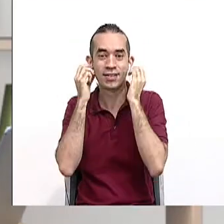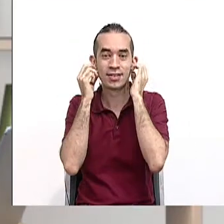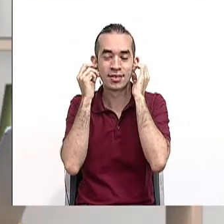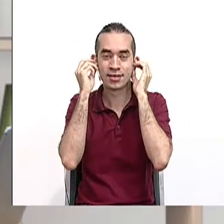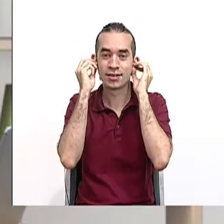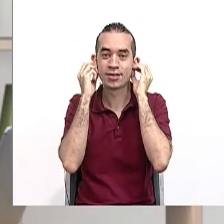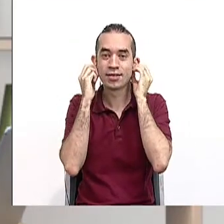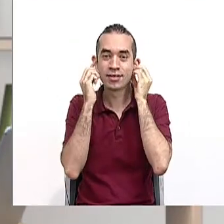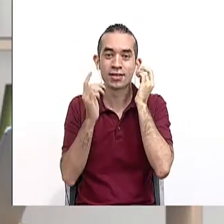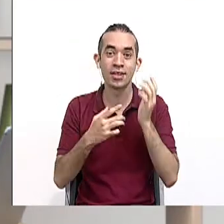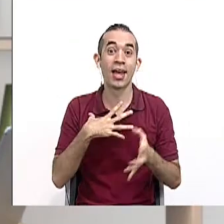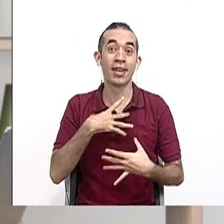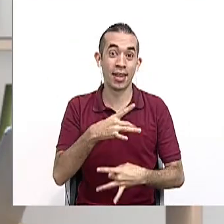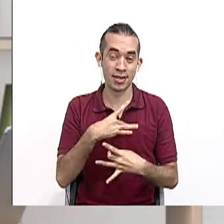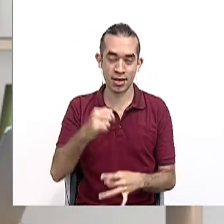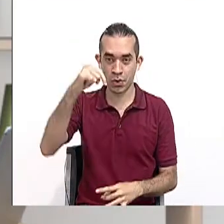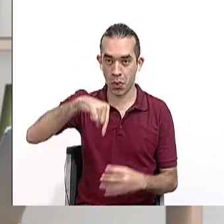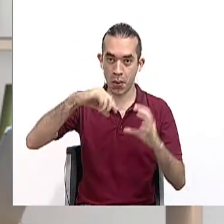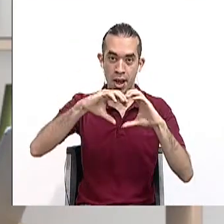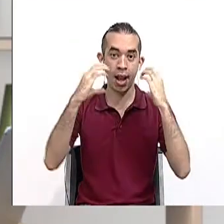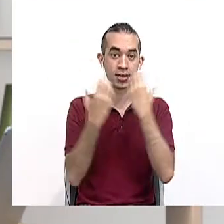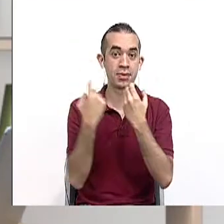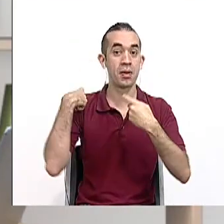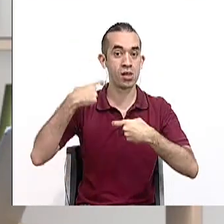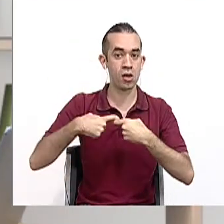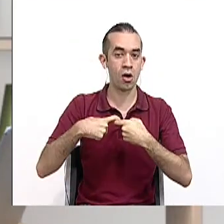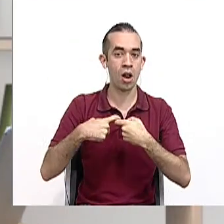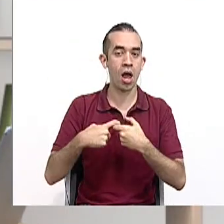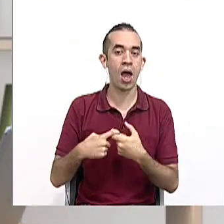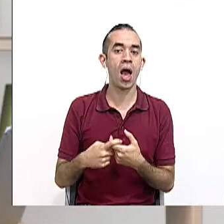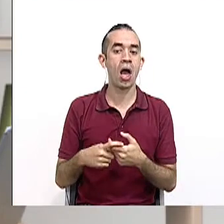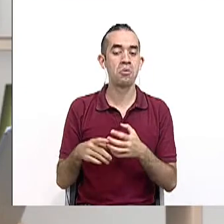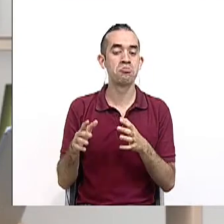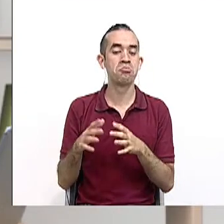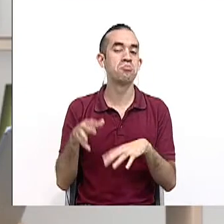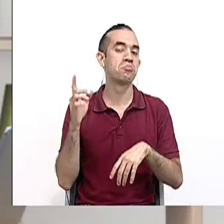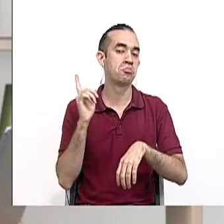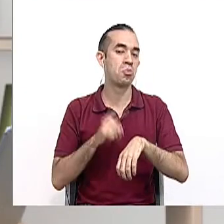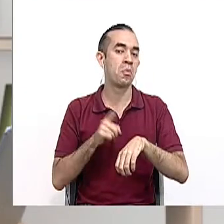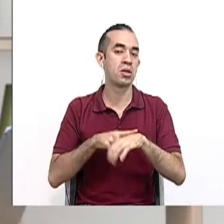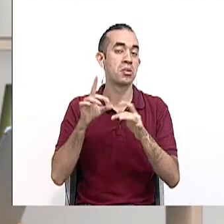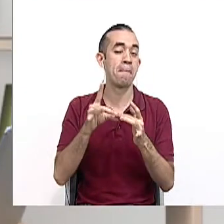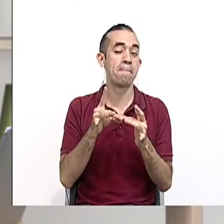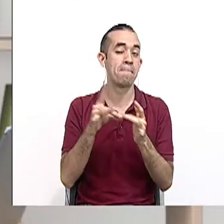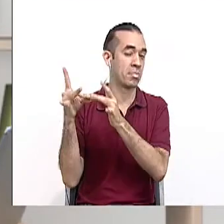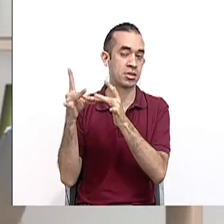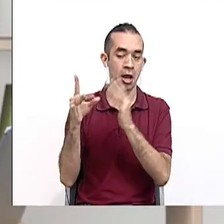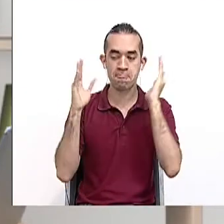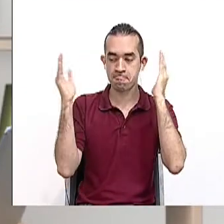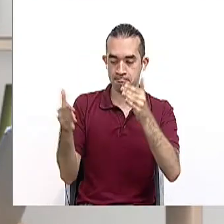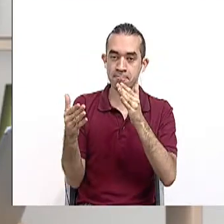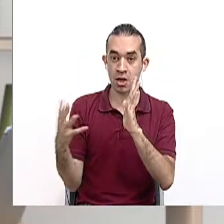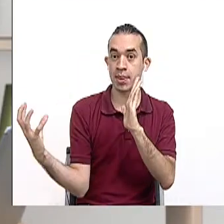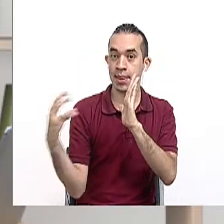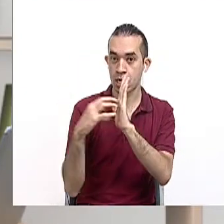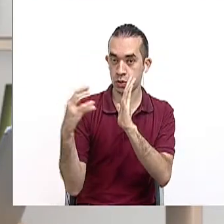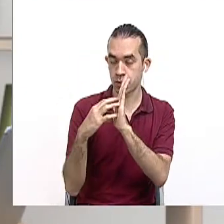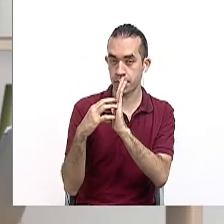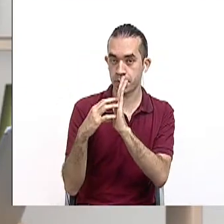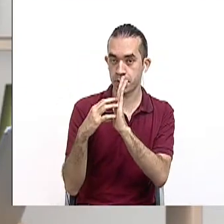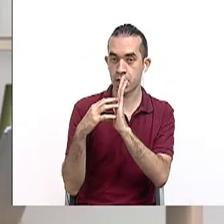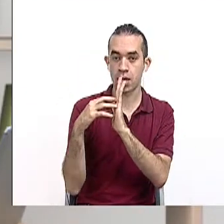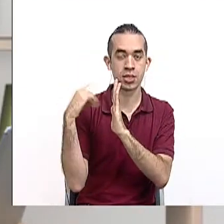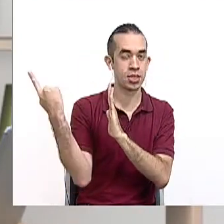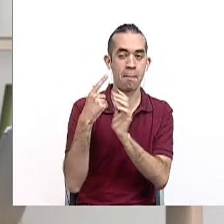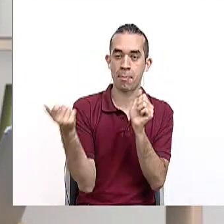vean qué interesante, hoy en la clase de español tenemos un espacio muy especial, dedicado a uno de esos textos que nos